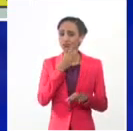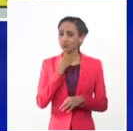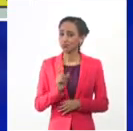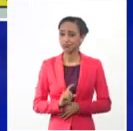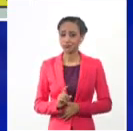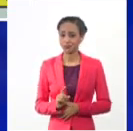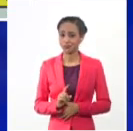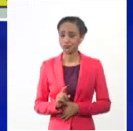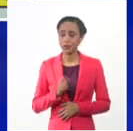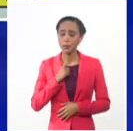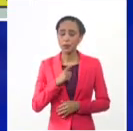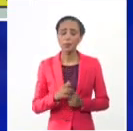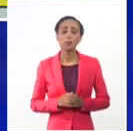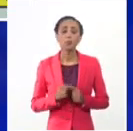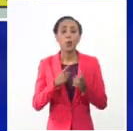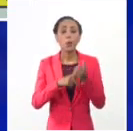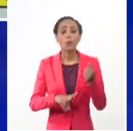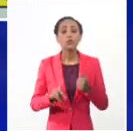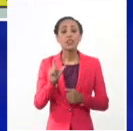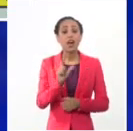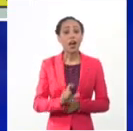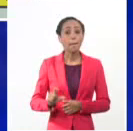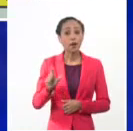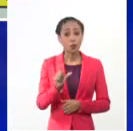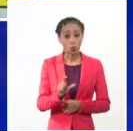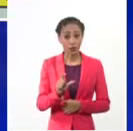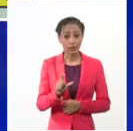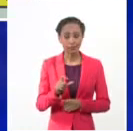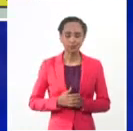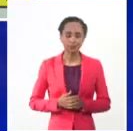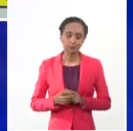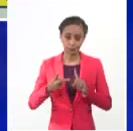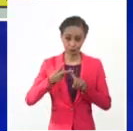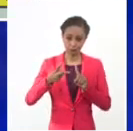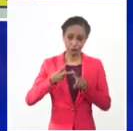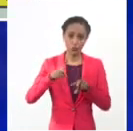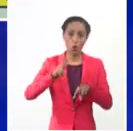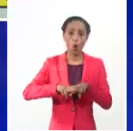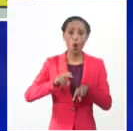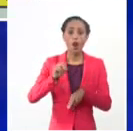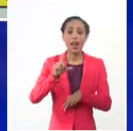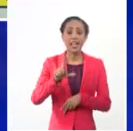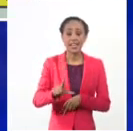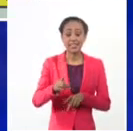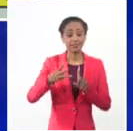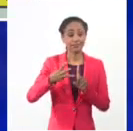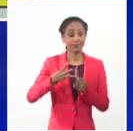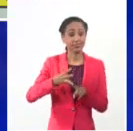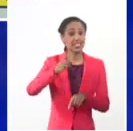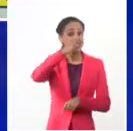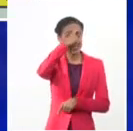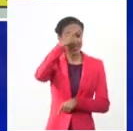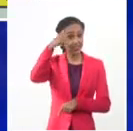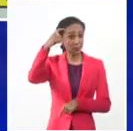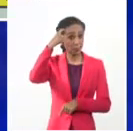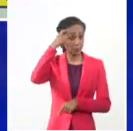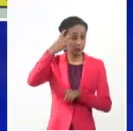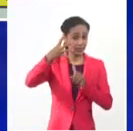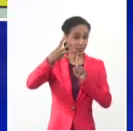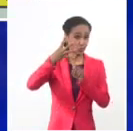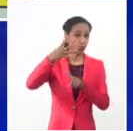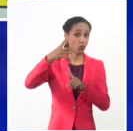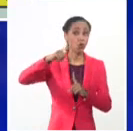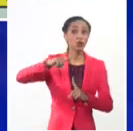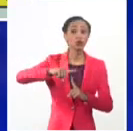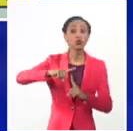las provincias de Camagüey, en ese orden, Holguín, Santi Espíritus, Las Tunas,